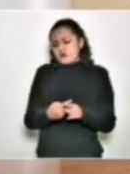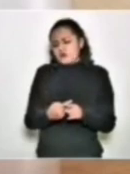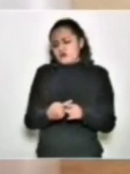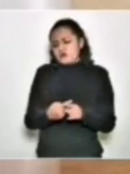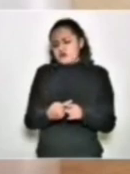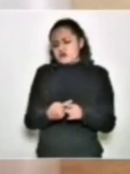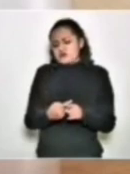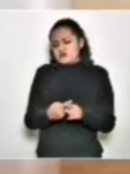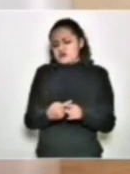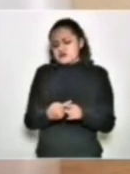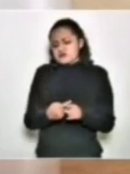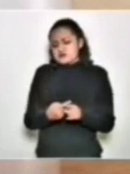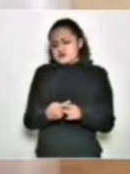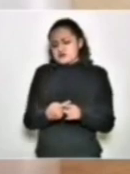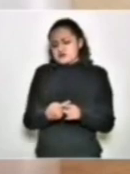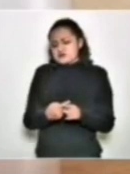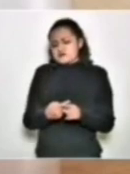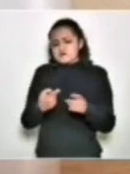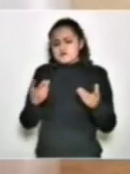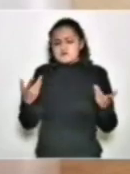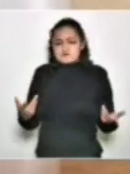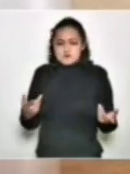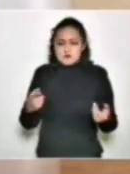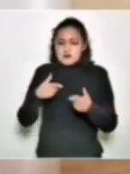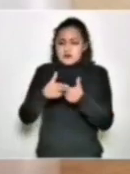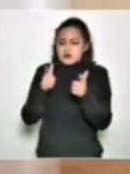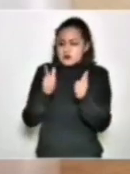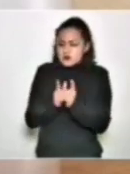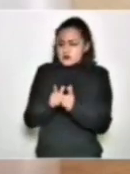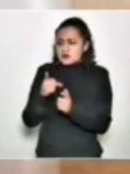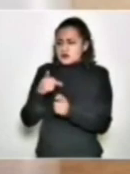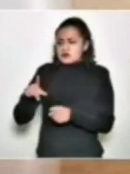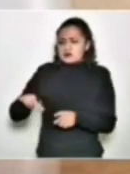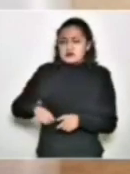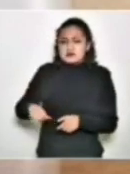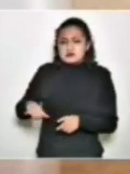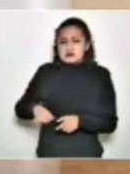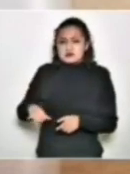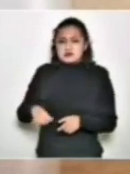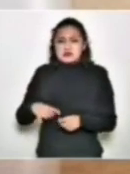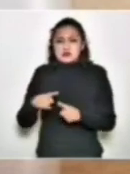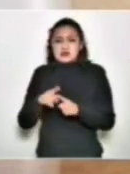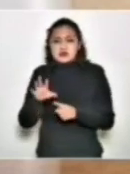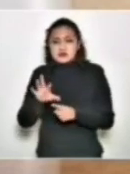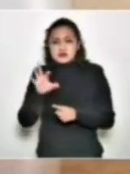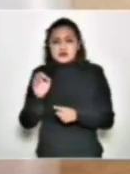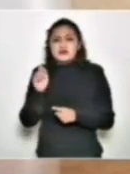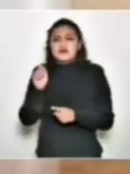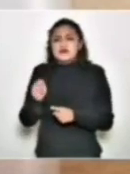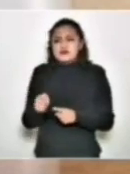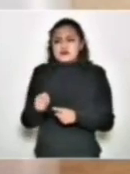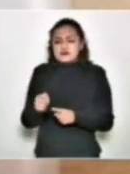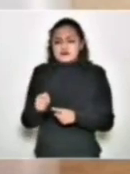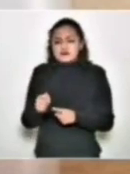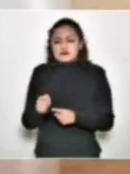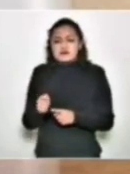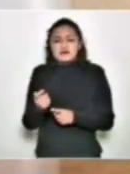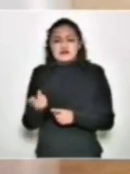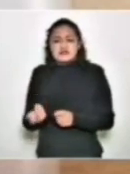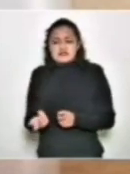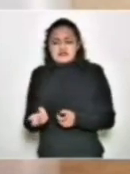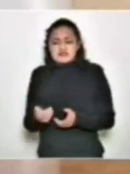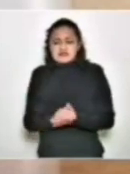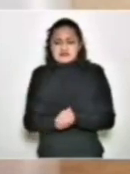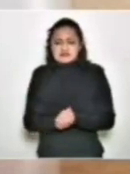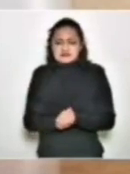de un gremio, de un grupo de interés que busca que